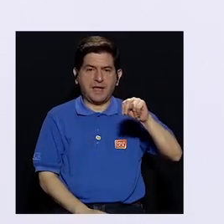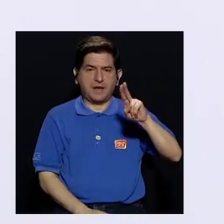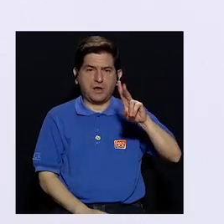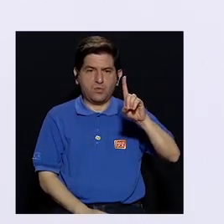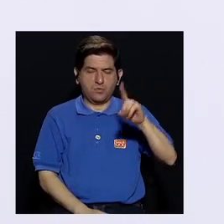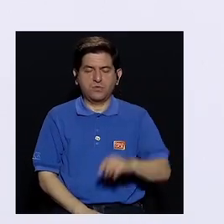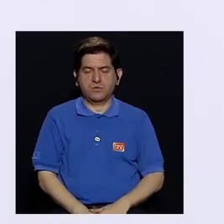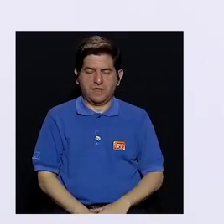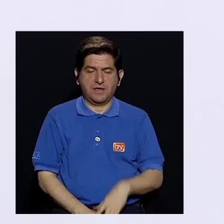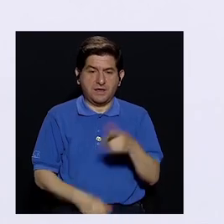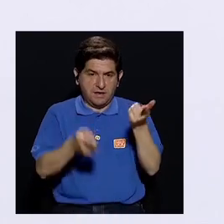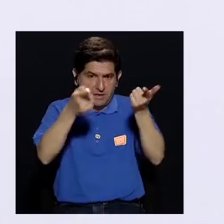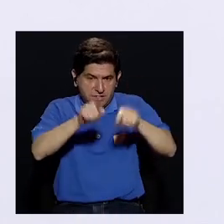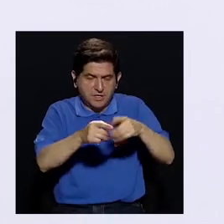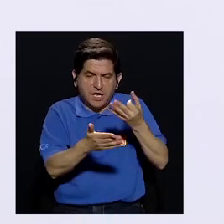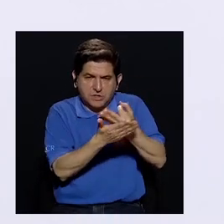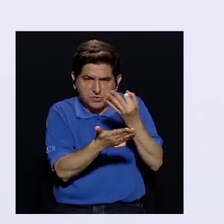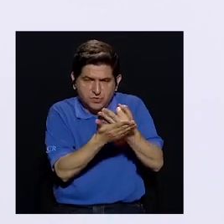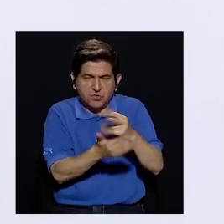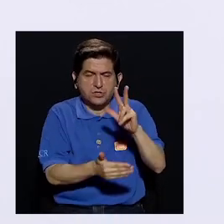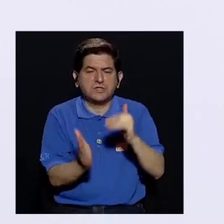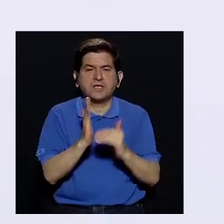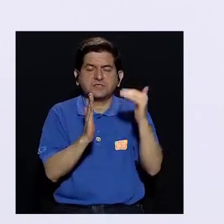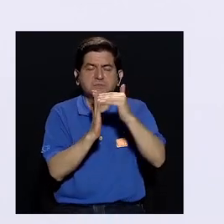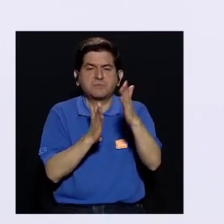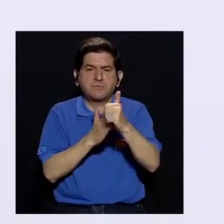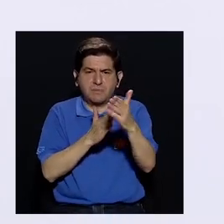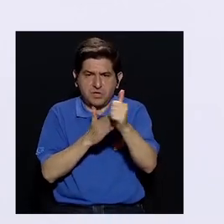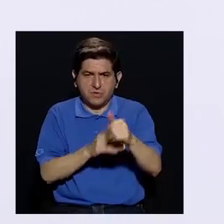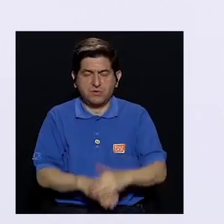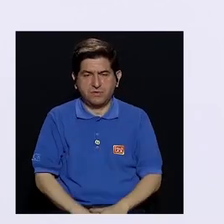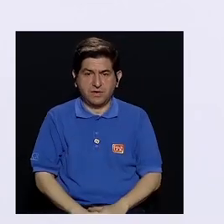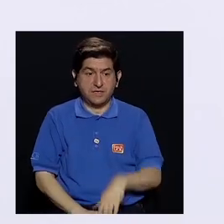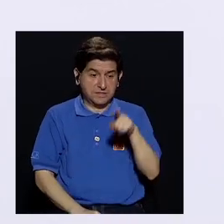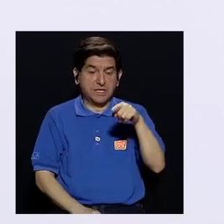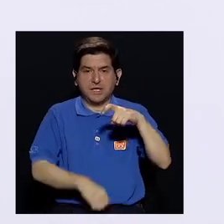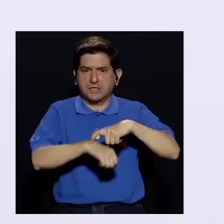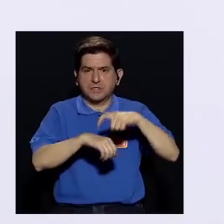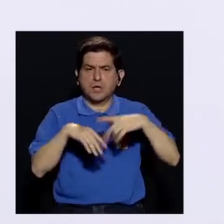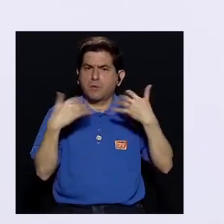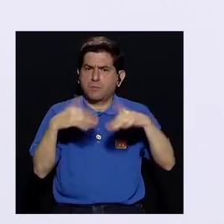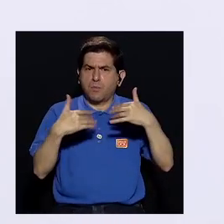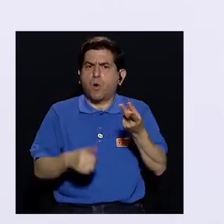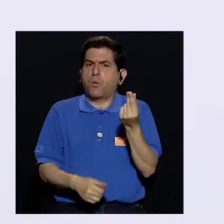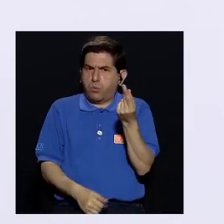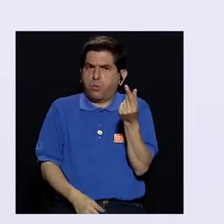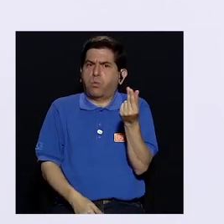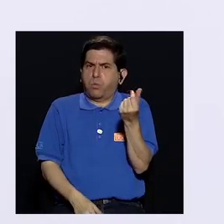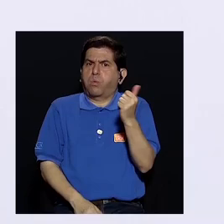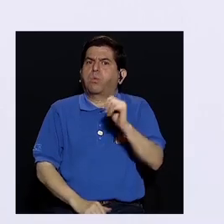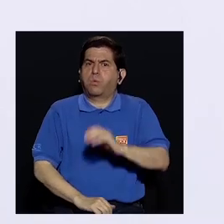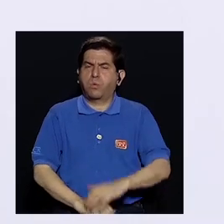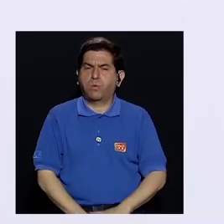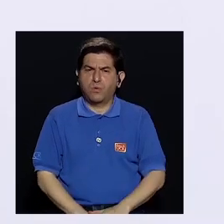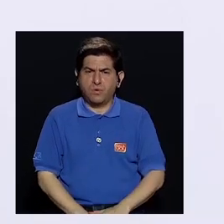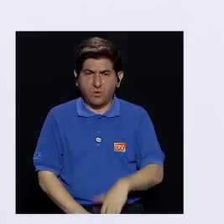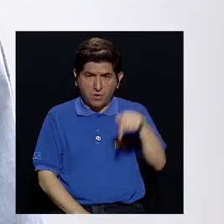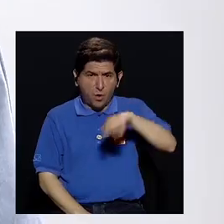para el desarrollo financió con 3 millones de dólares que para esos años era mucha plata